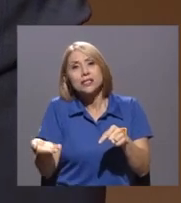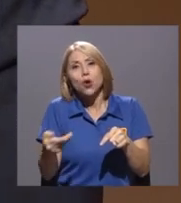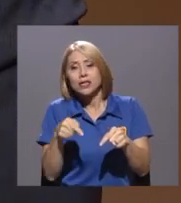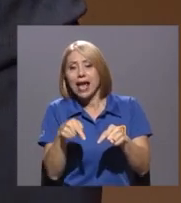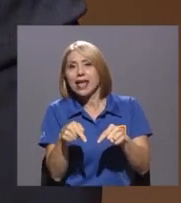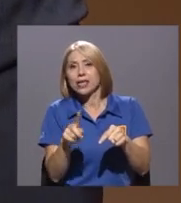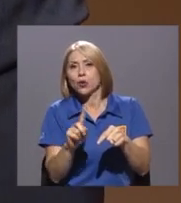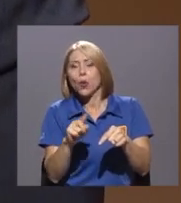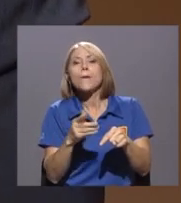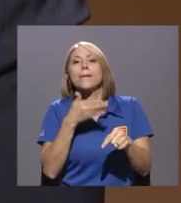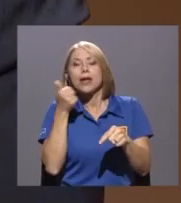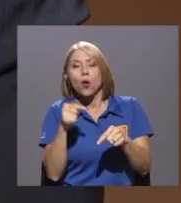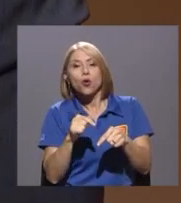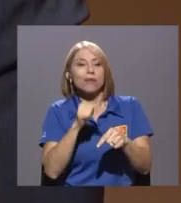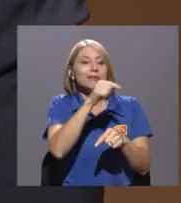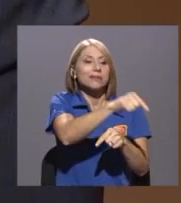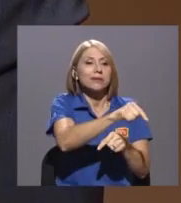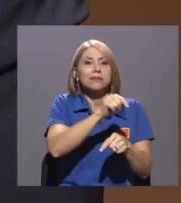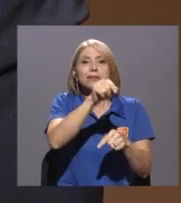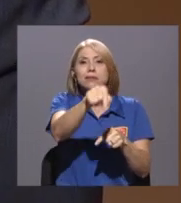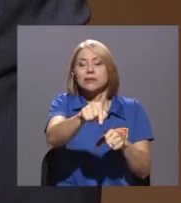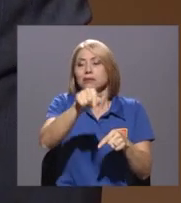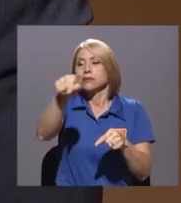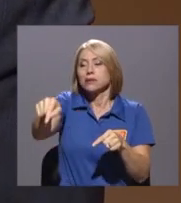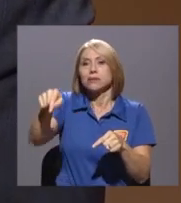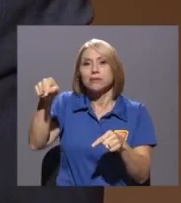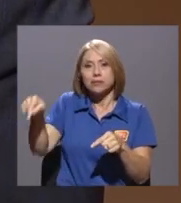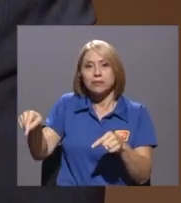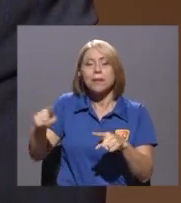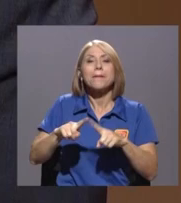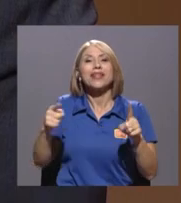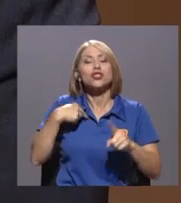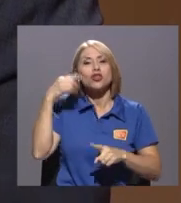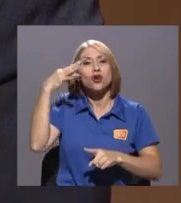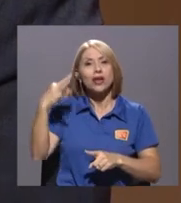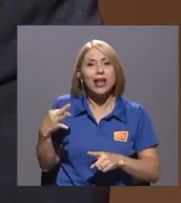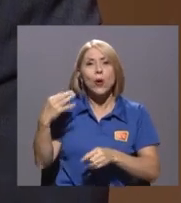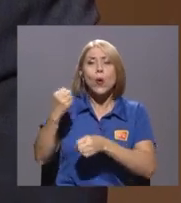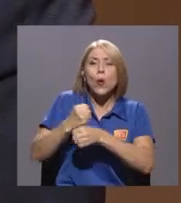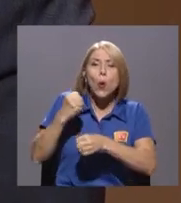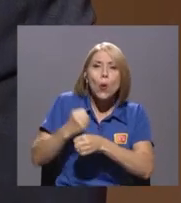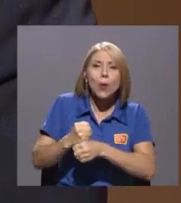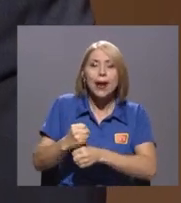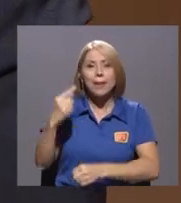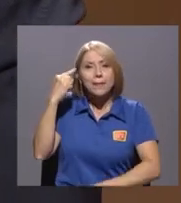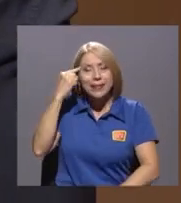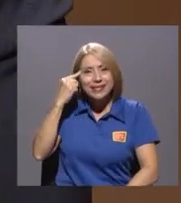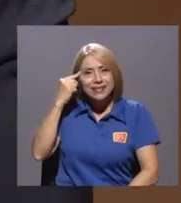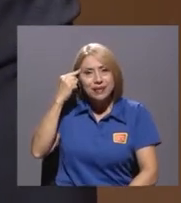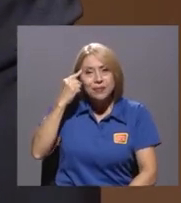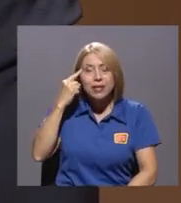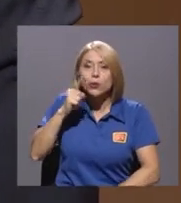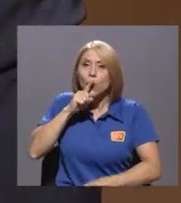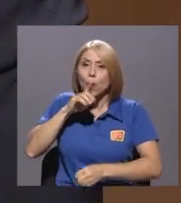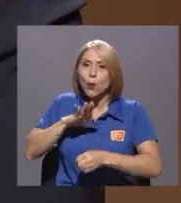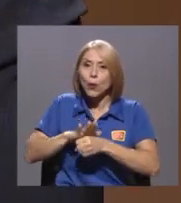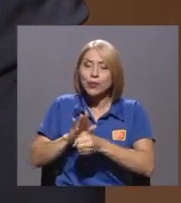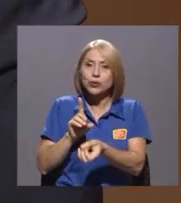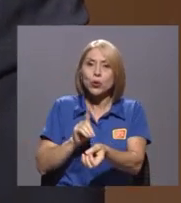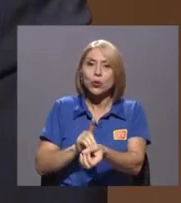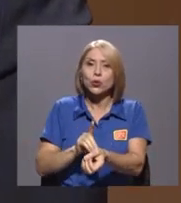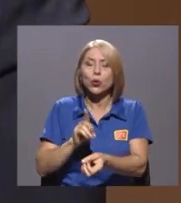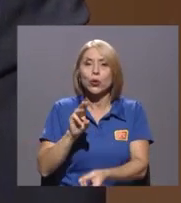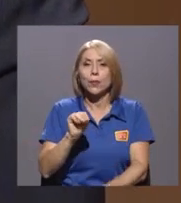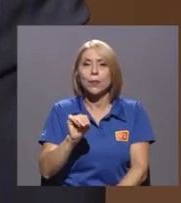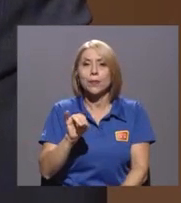pero yo creo que en la hora del pensamiento la obra el compromiso del doctor guido miranda es